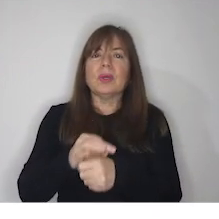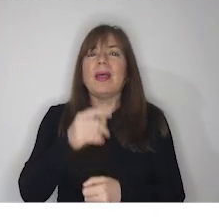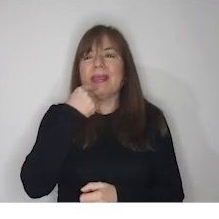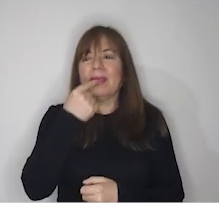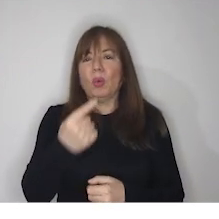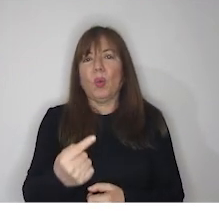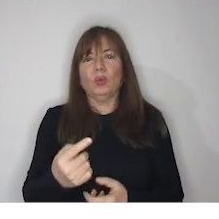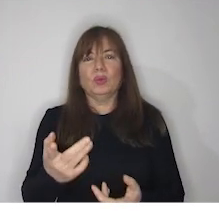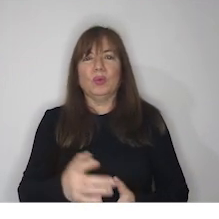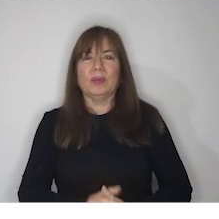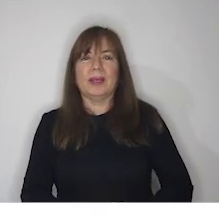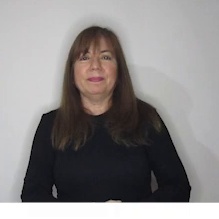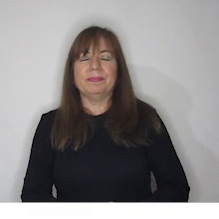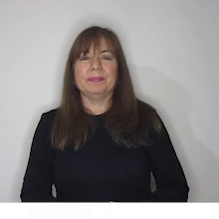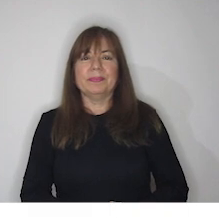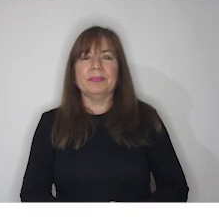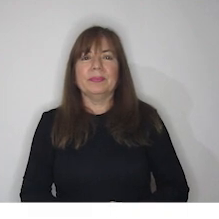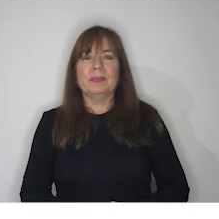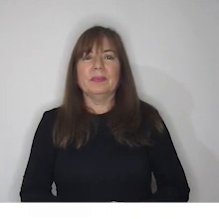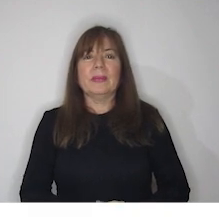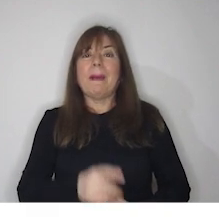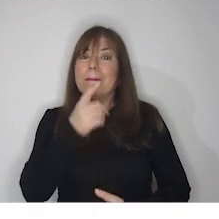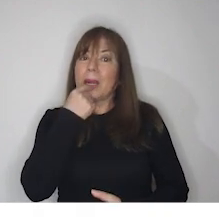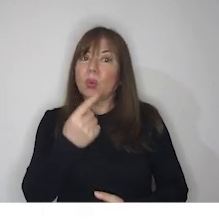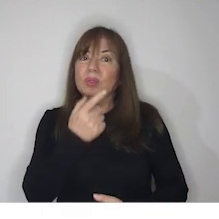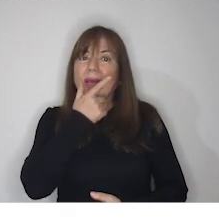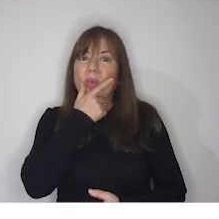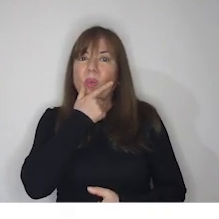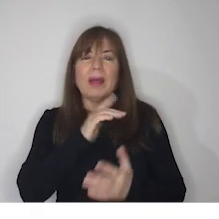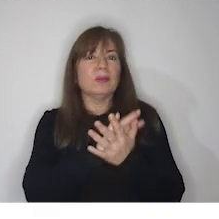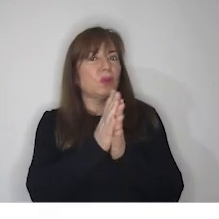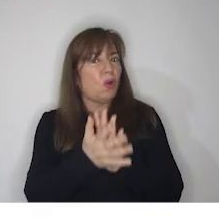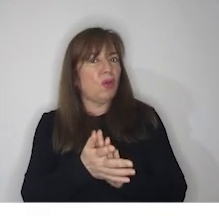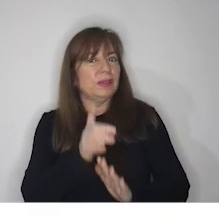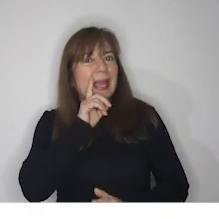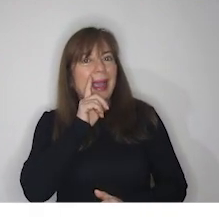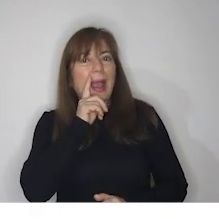indicaciones necesarias de acuerdo a tu consulta. Nunca debes